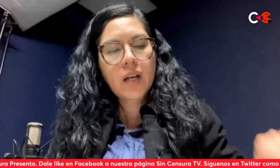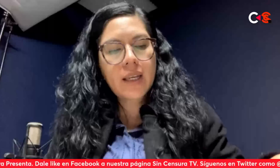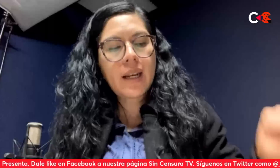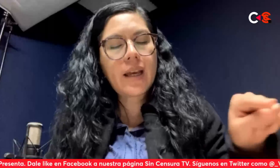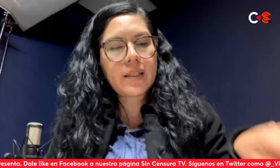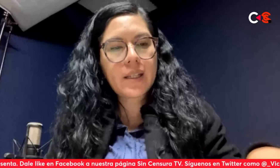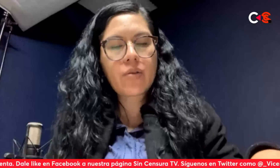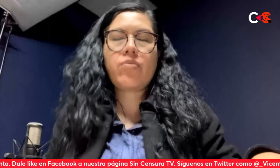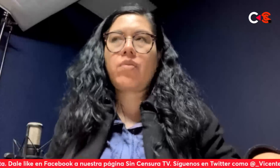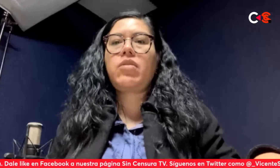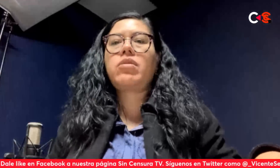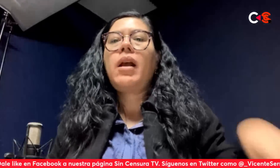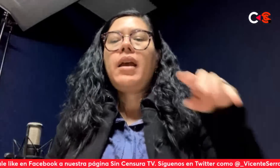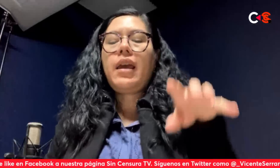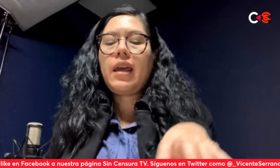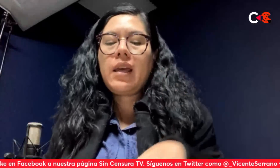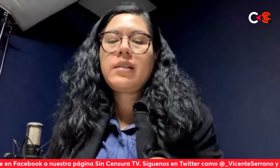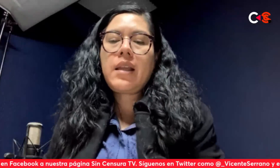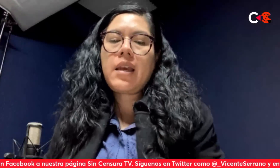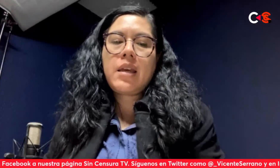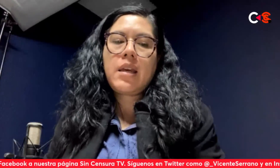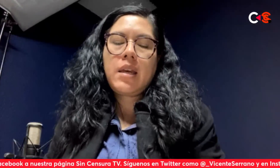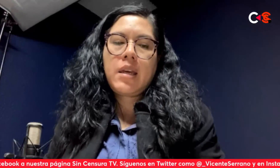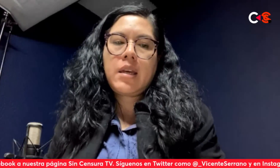traficar cocaína a Estados Unidos.